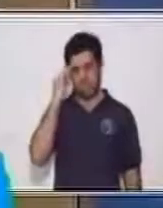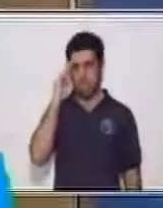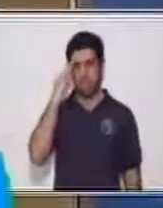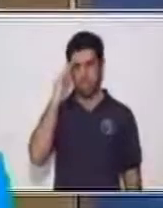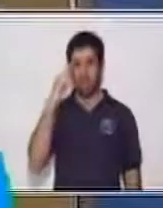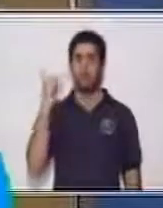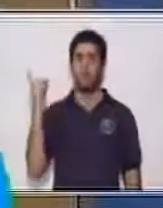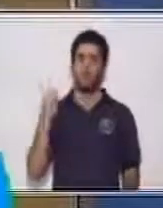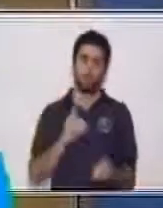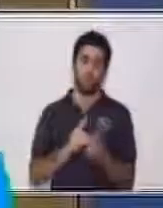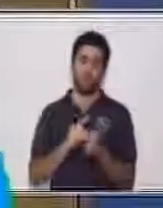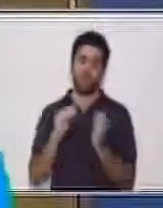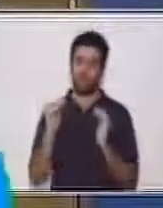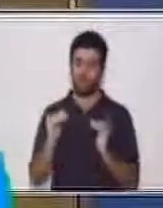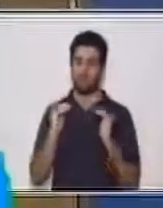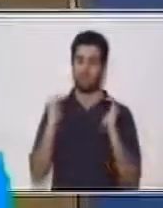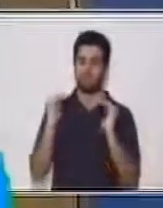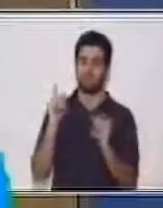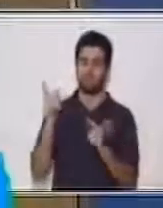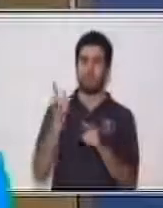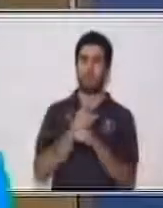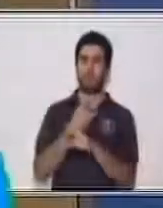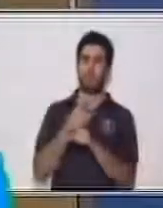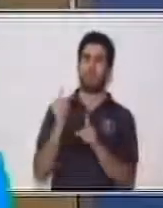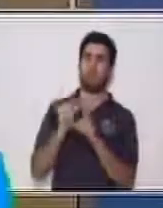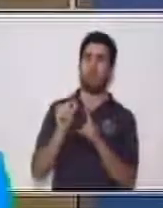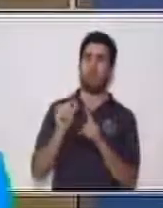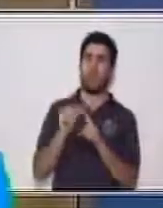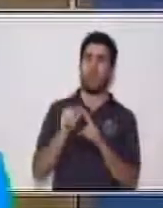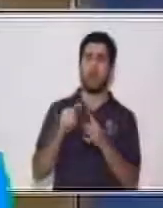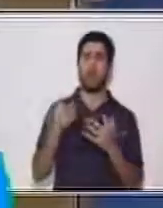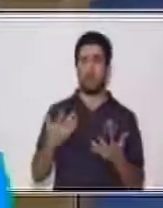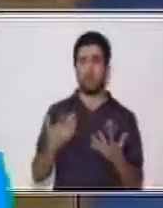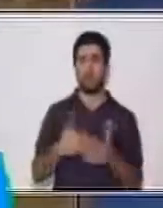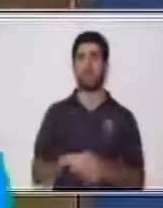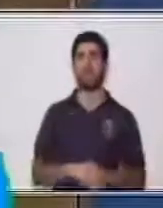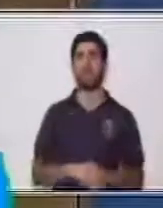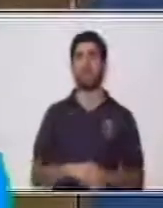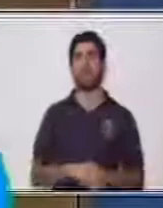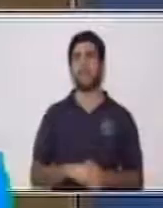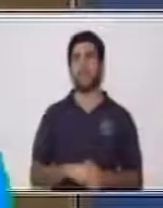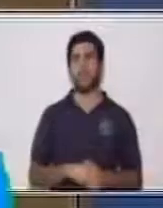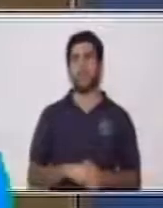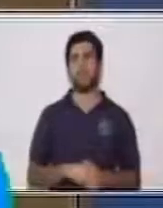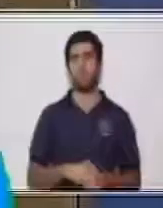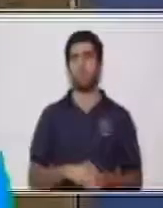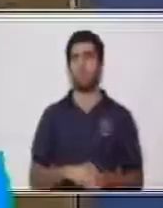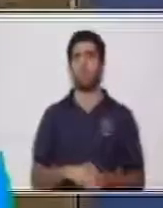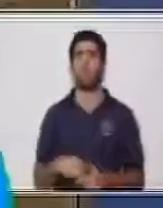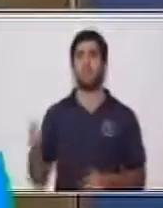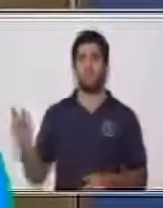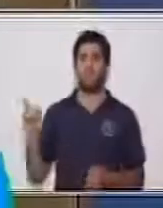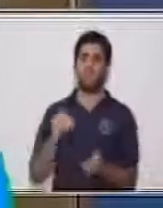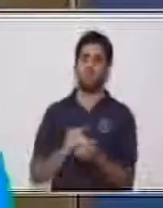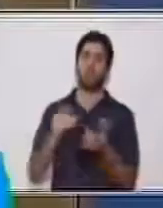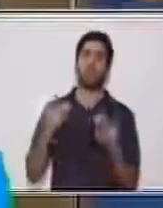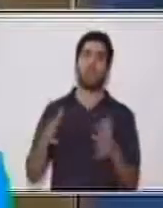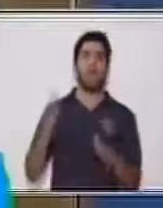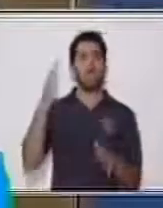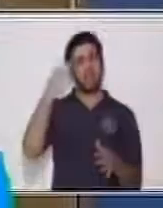es técnico y que lo domina, el cual tú puedes ir aprendiendo posteriormente. Inclusive ellos ya saben para